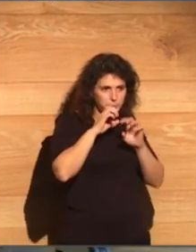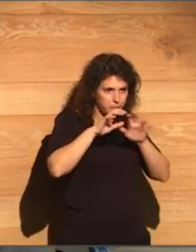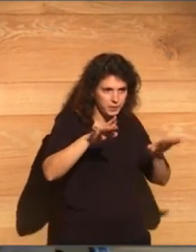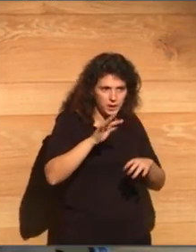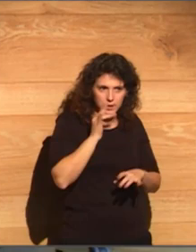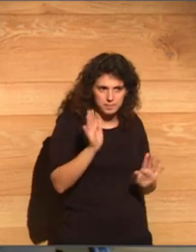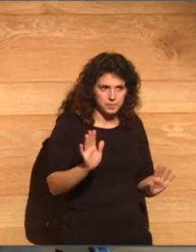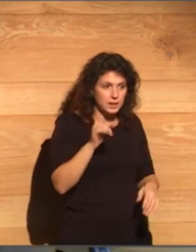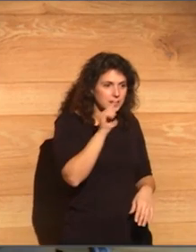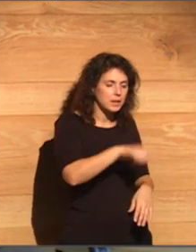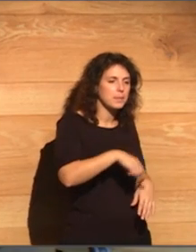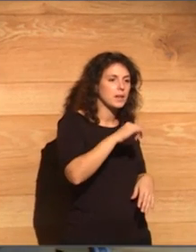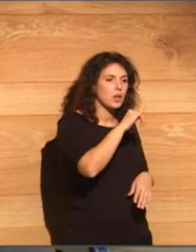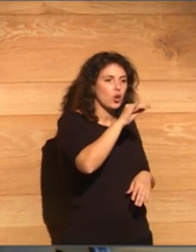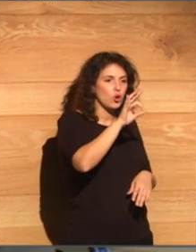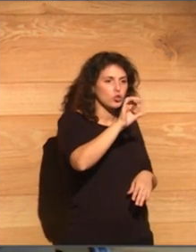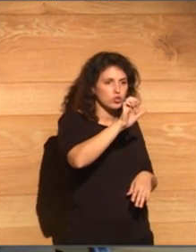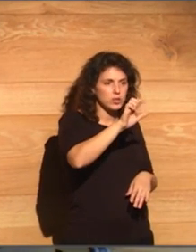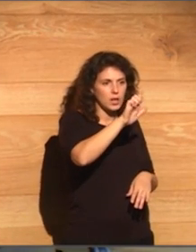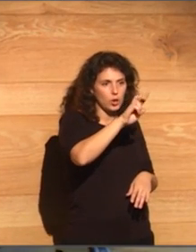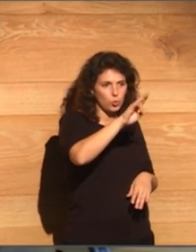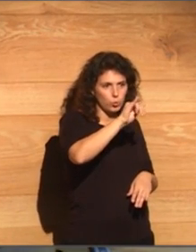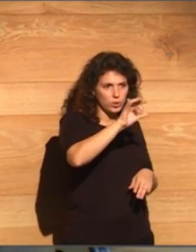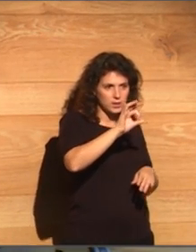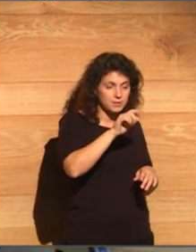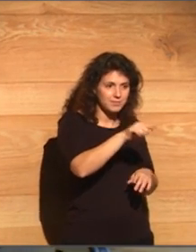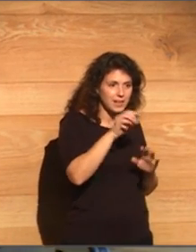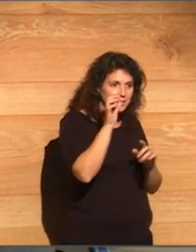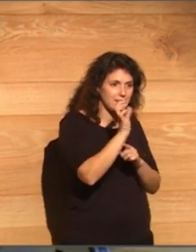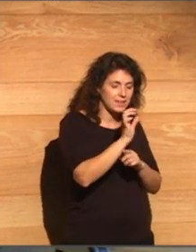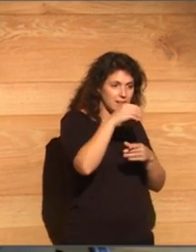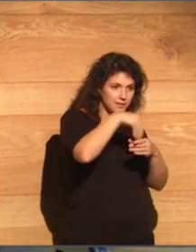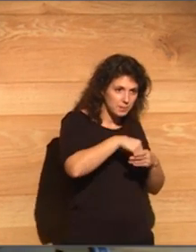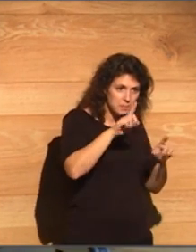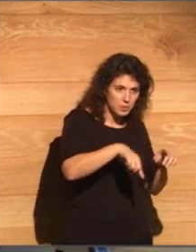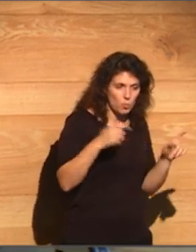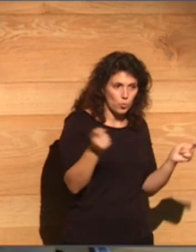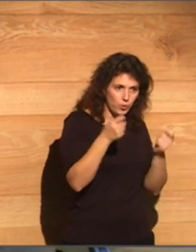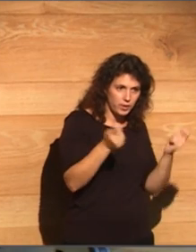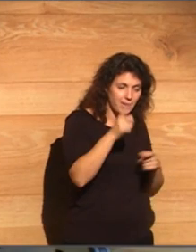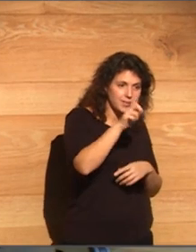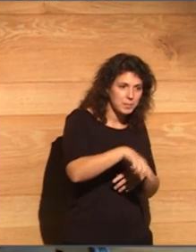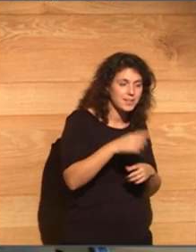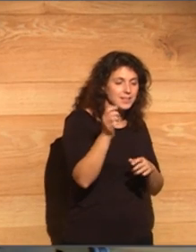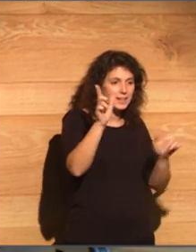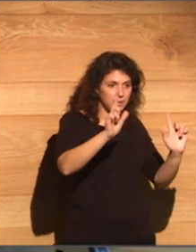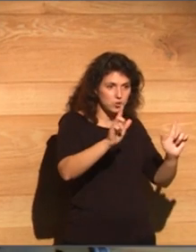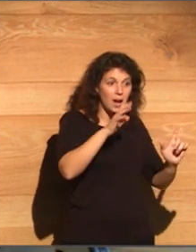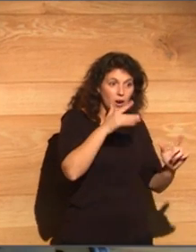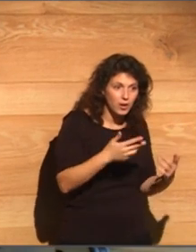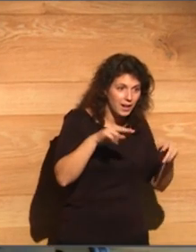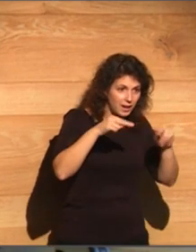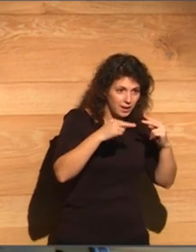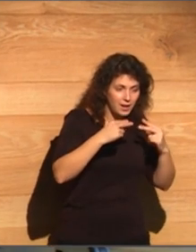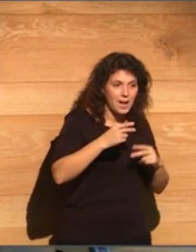José Luis, que era el realizador, que se dedicó al cine, sobre todo publicidad y también cosas para la televisión, y que ahora tiene un restaurante muy reputado de arroces,